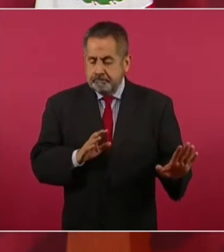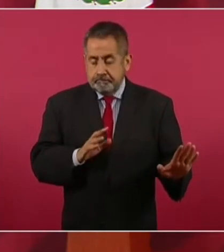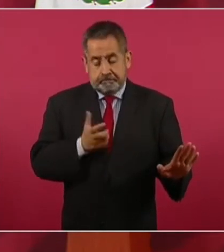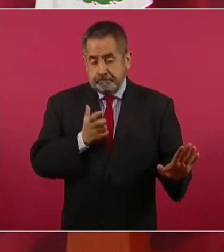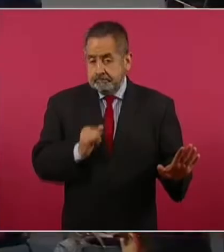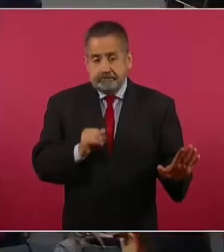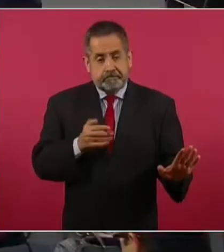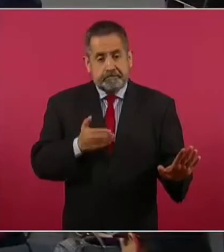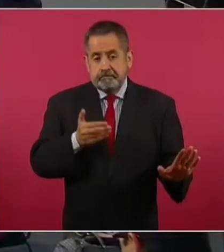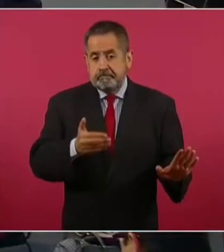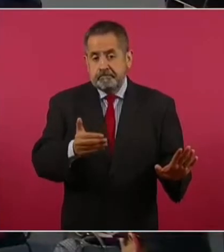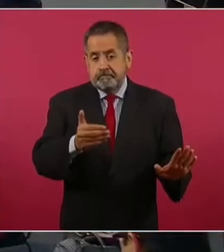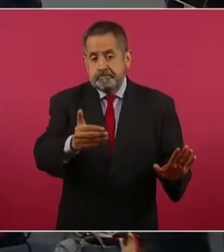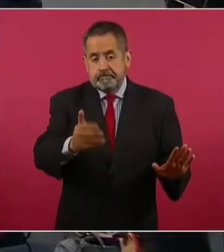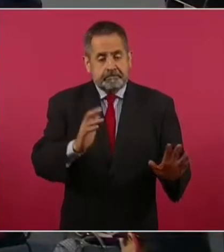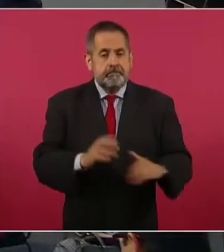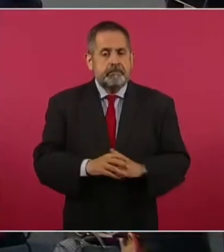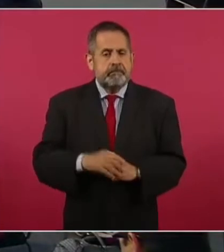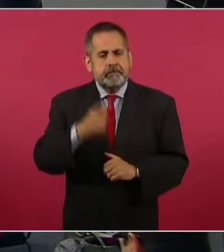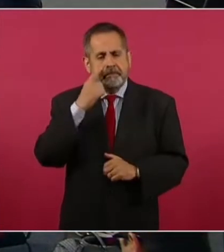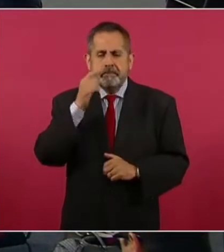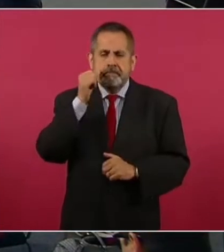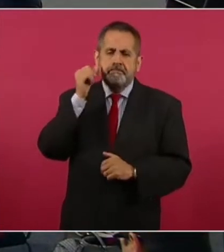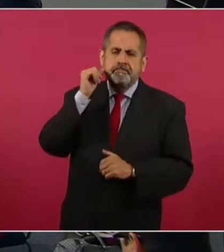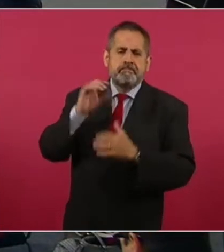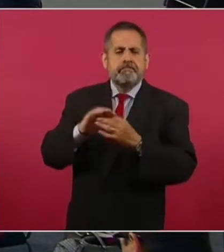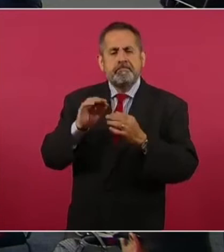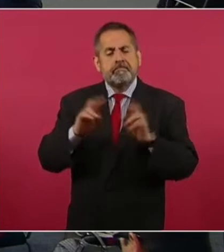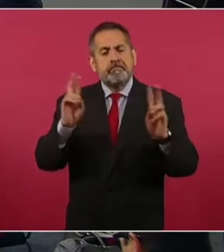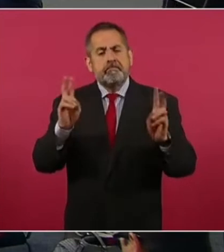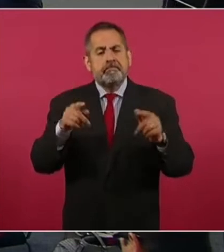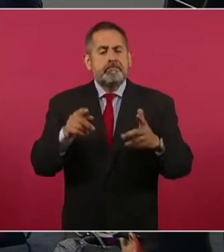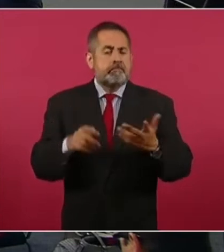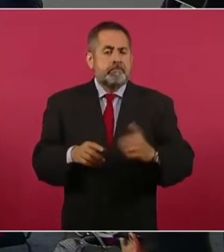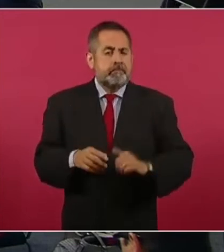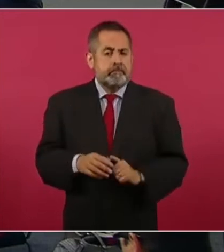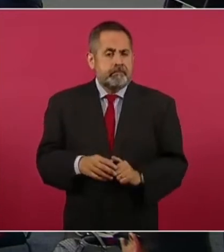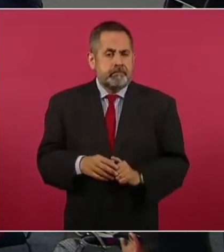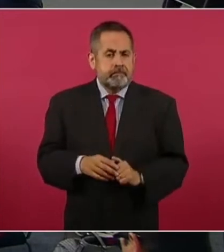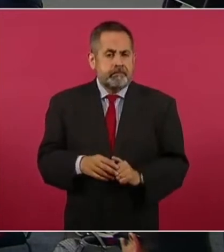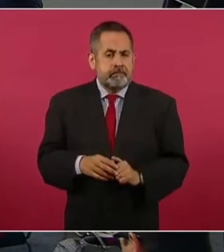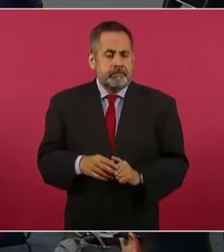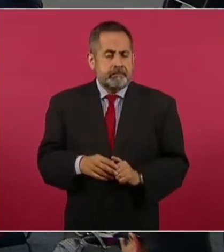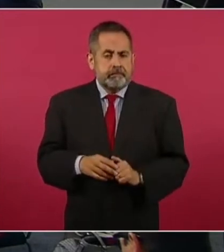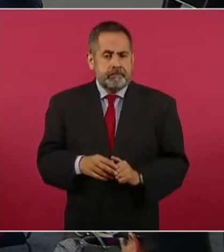acostumbrando. Ayer hablábamos del lamentable caso